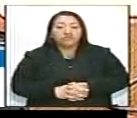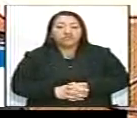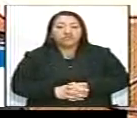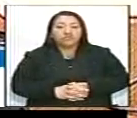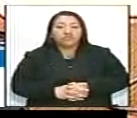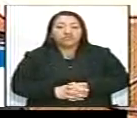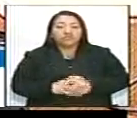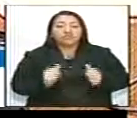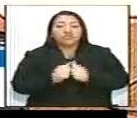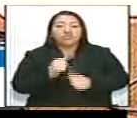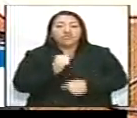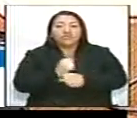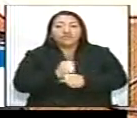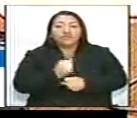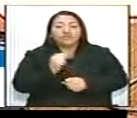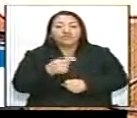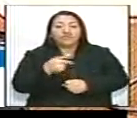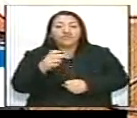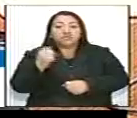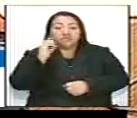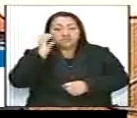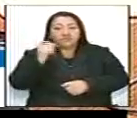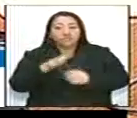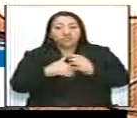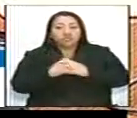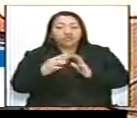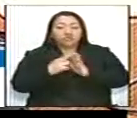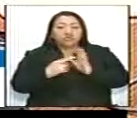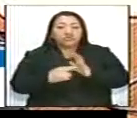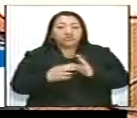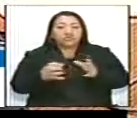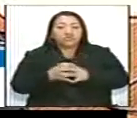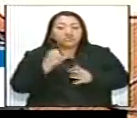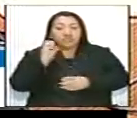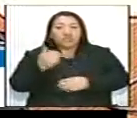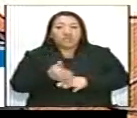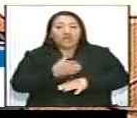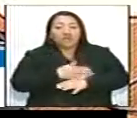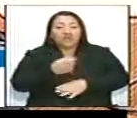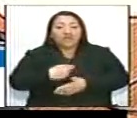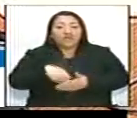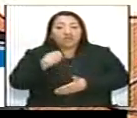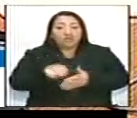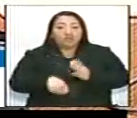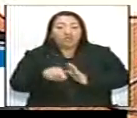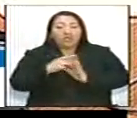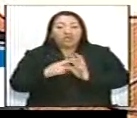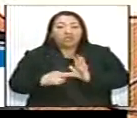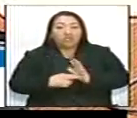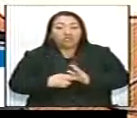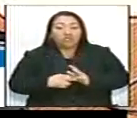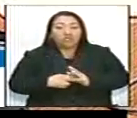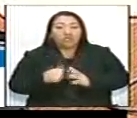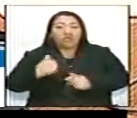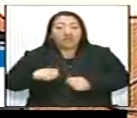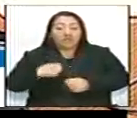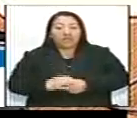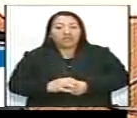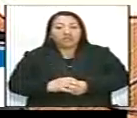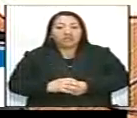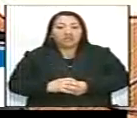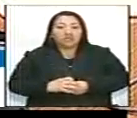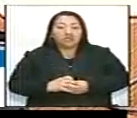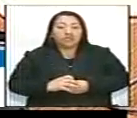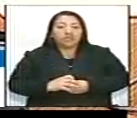local, de las IAL, que han sido creadas a través de una resolución que ustedes deben haber firmado, una resolución de alcaldía,